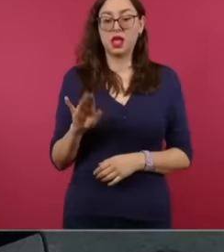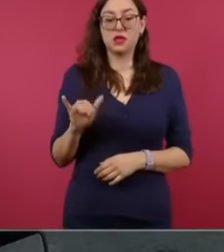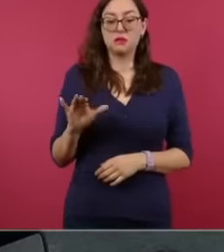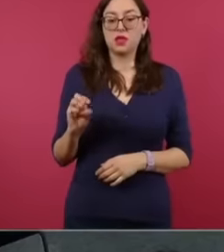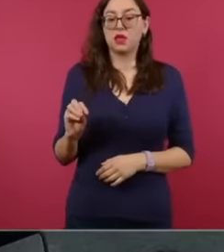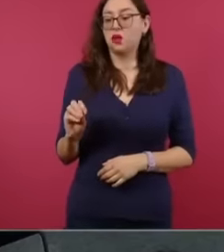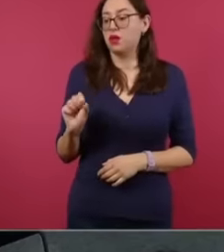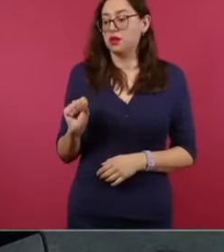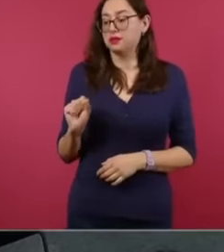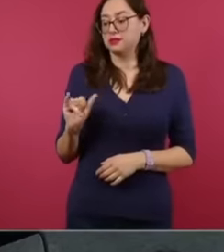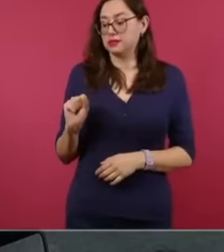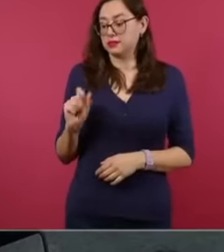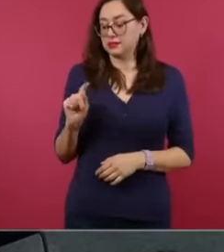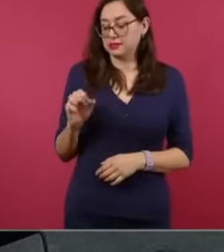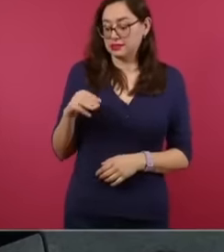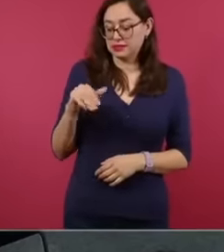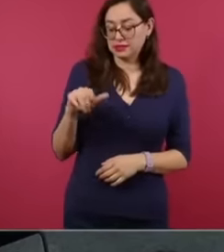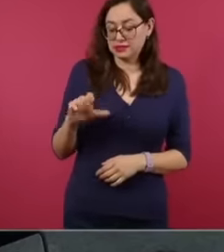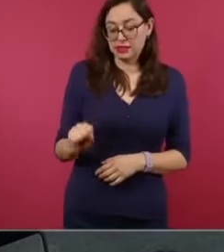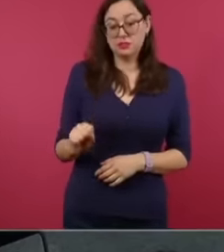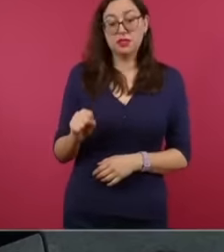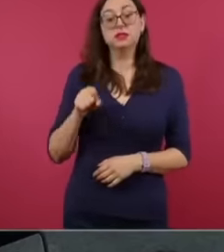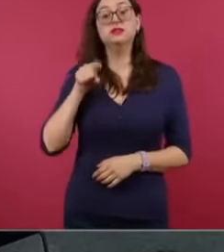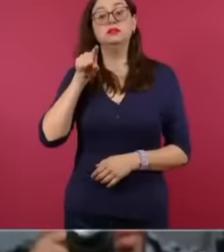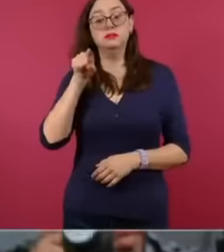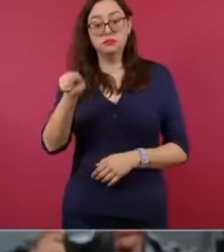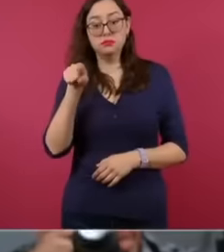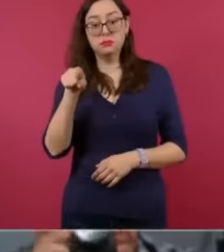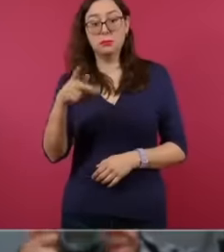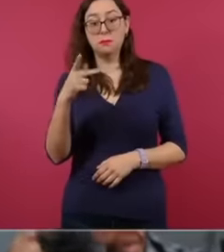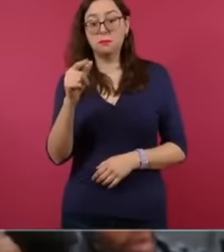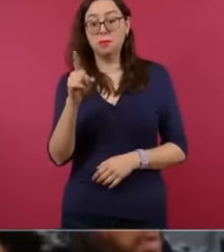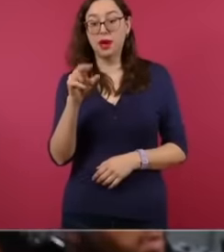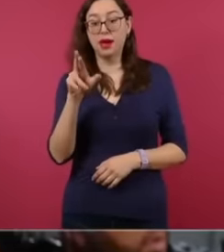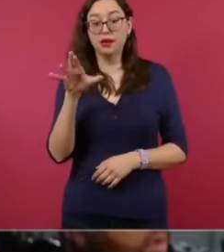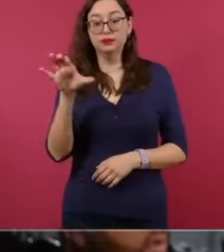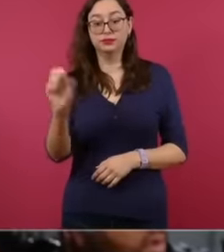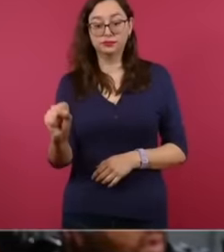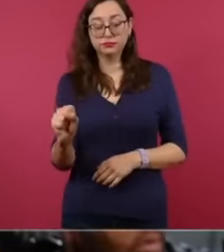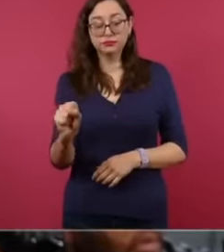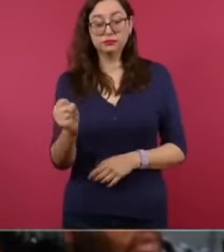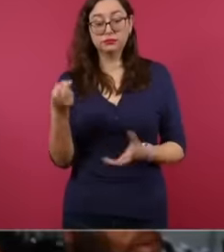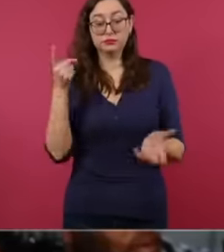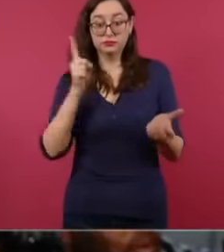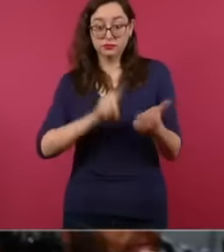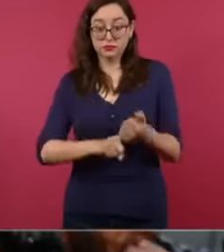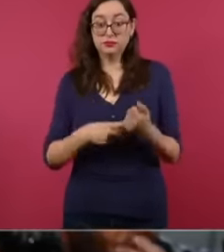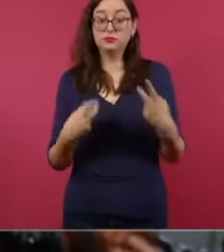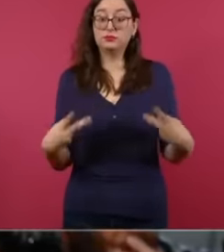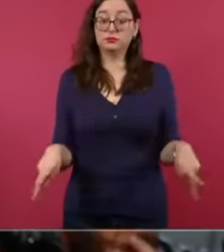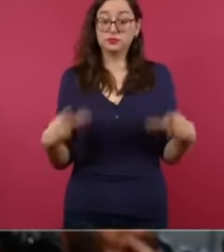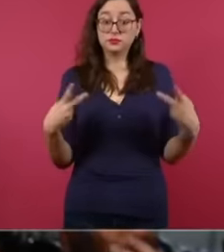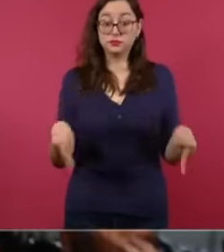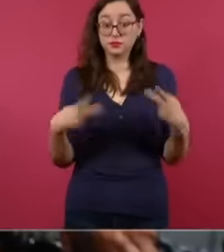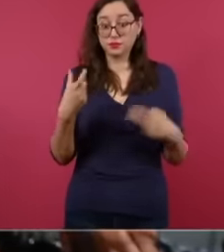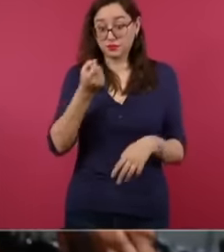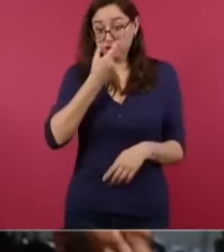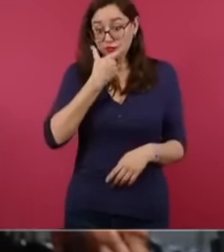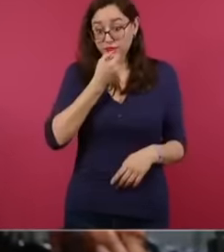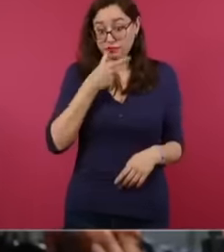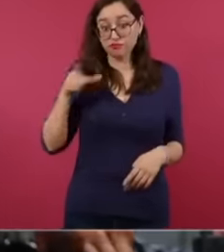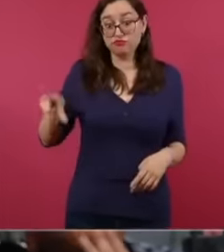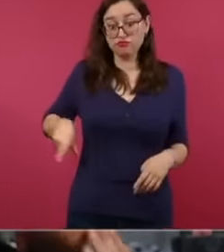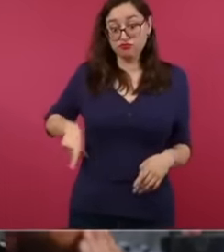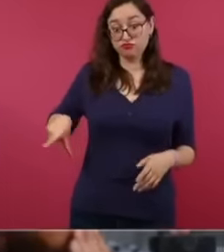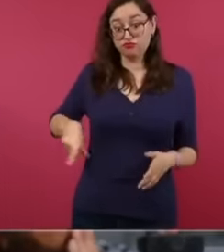la empresa que tienen ahora los familiares de Padres y que están vendiendo medicinas al